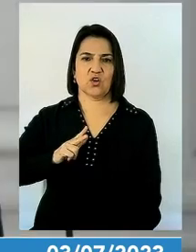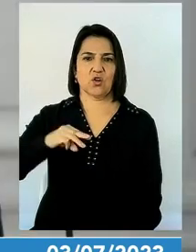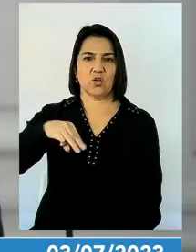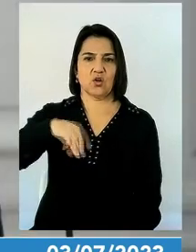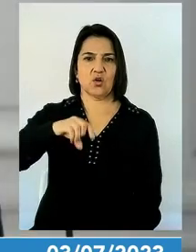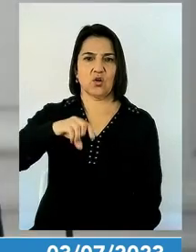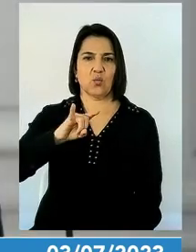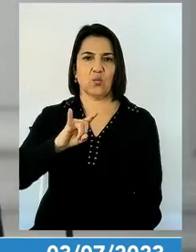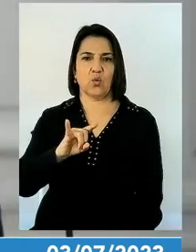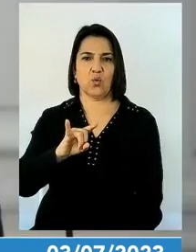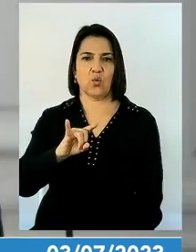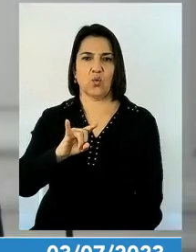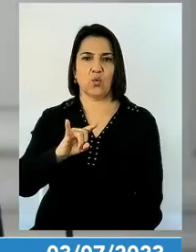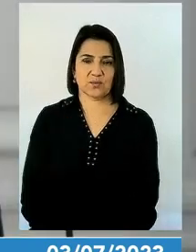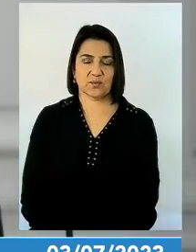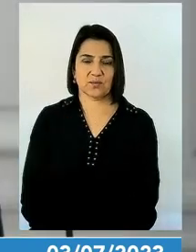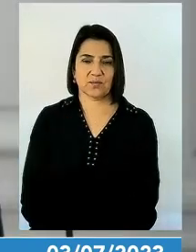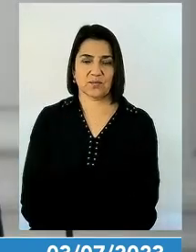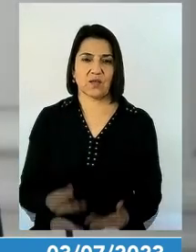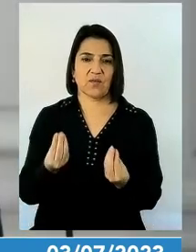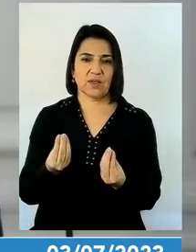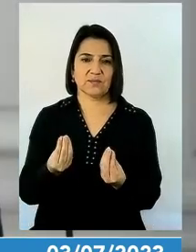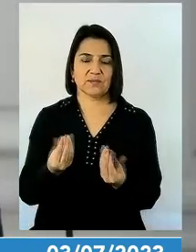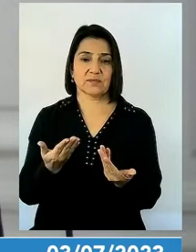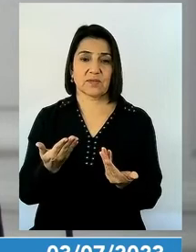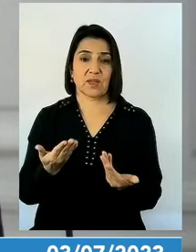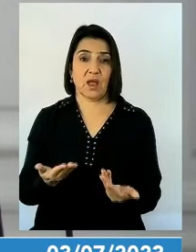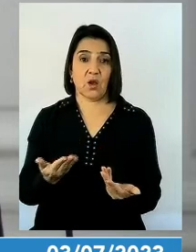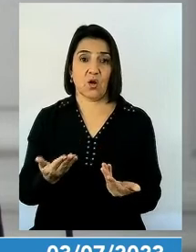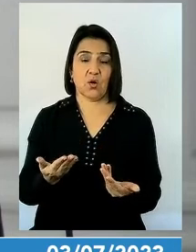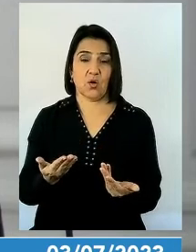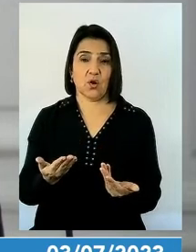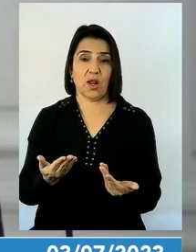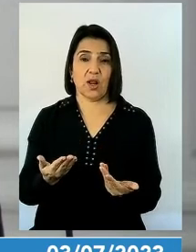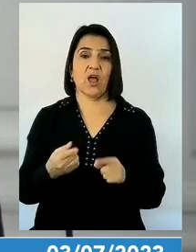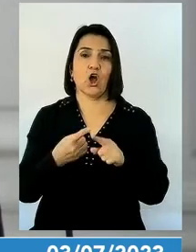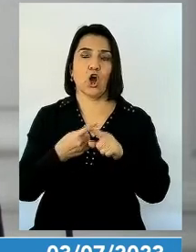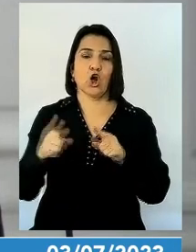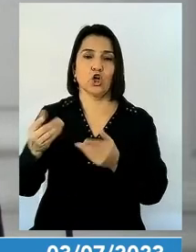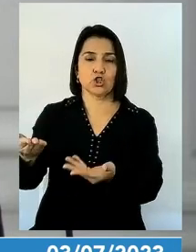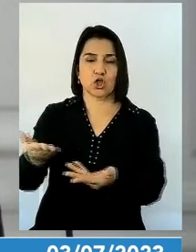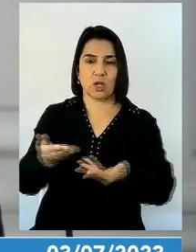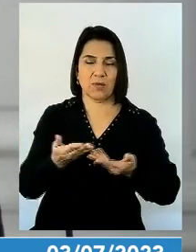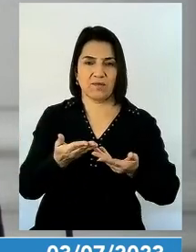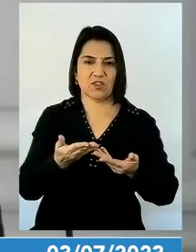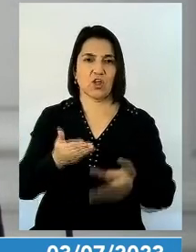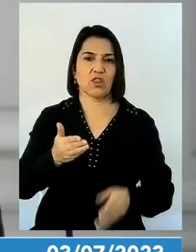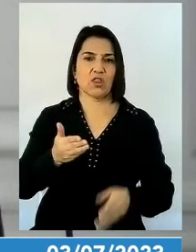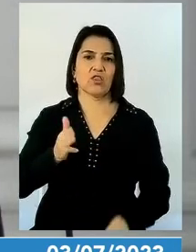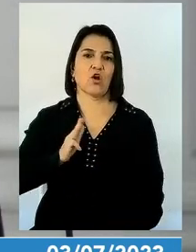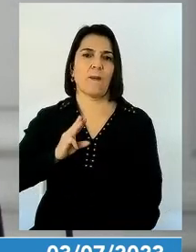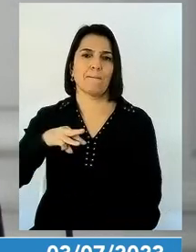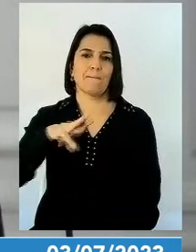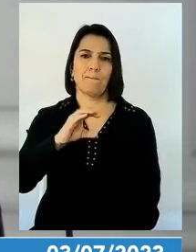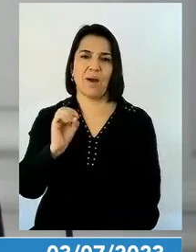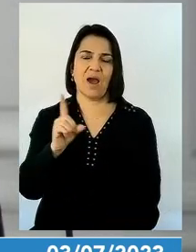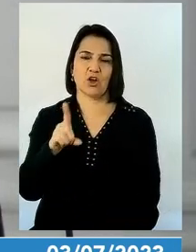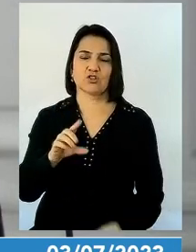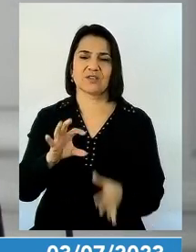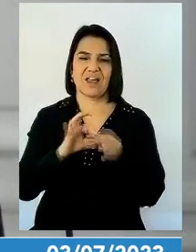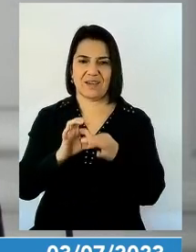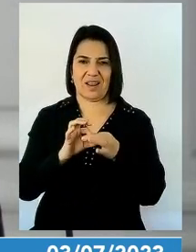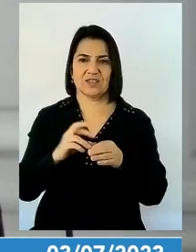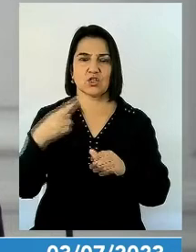Bien, con esto vamos a tener que pasar al siguiente invitado, Marco. Muchas gracias por su posición